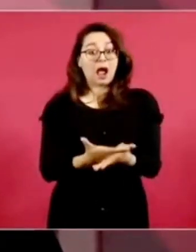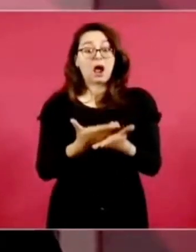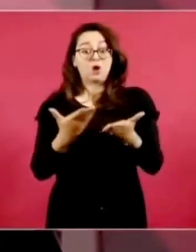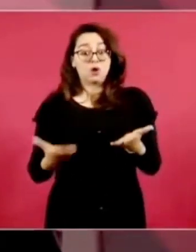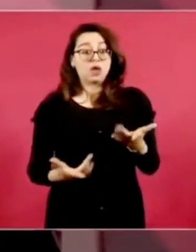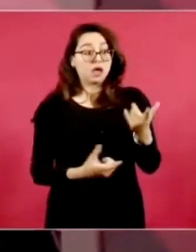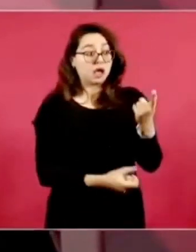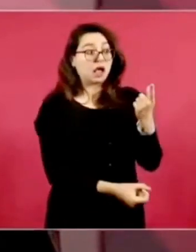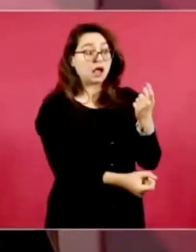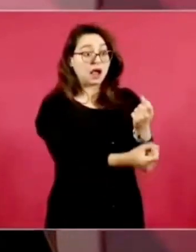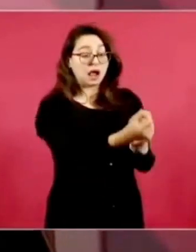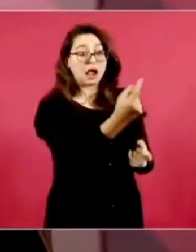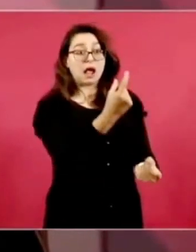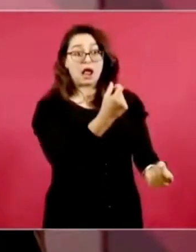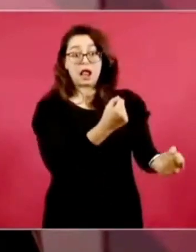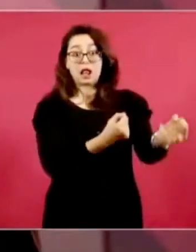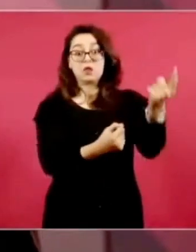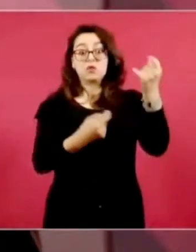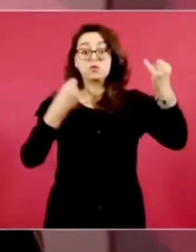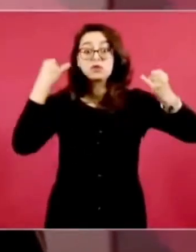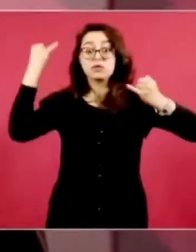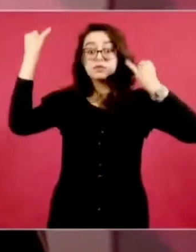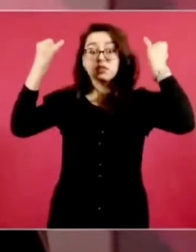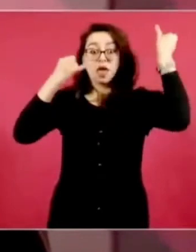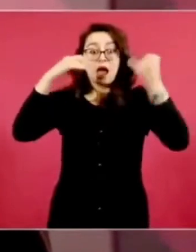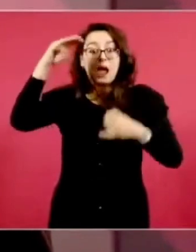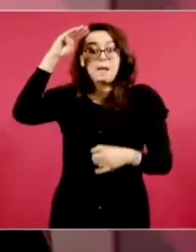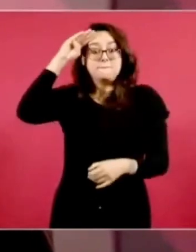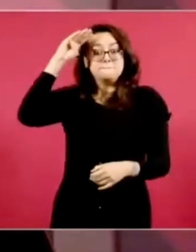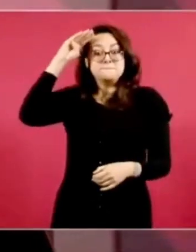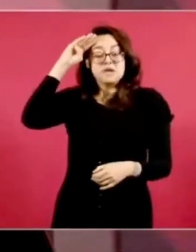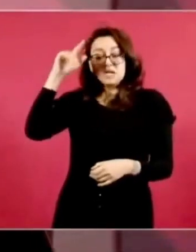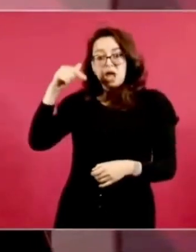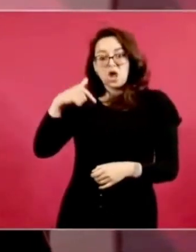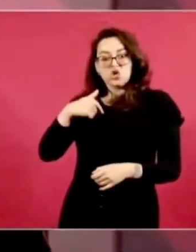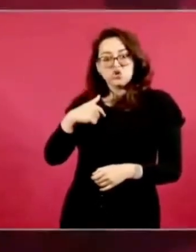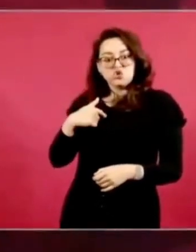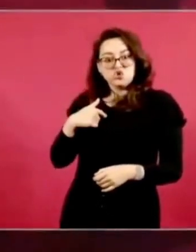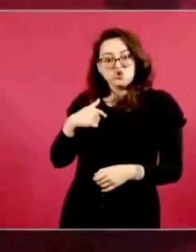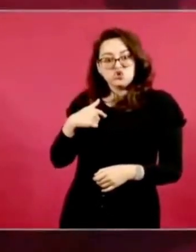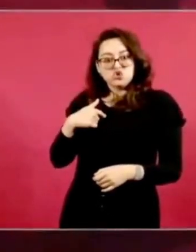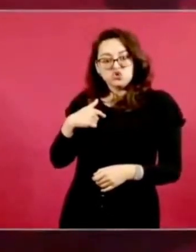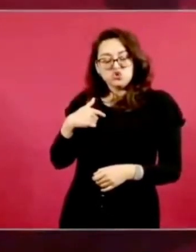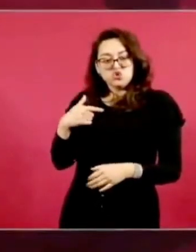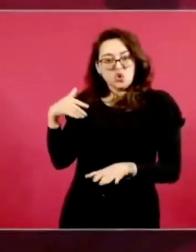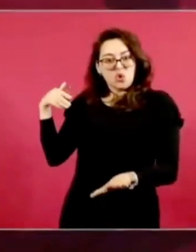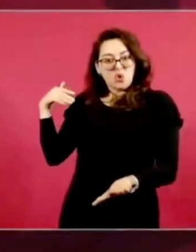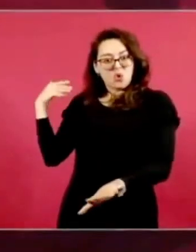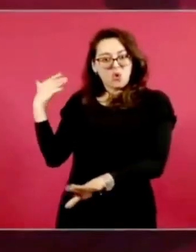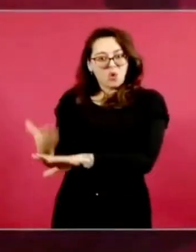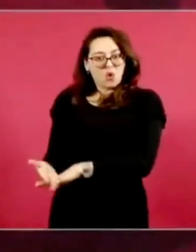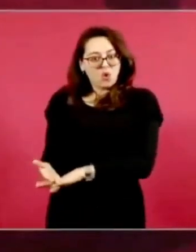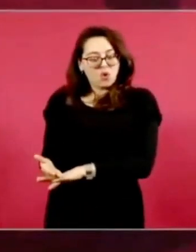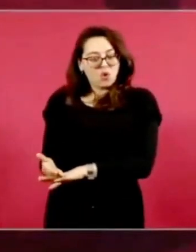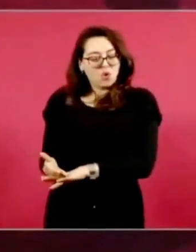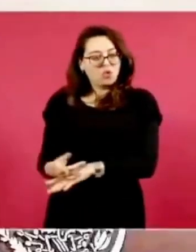algunos personajes del grupo conservador empezaron a